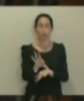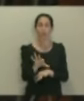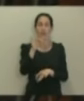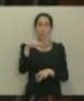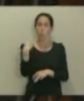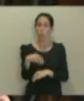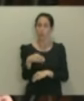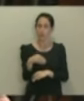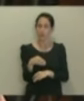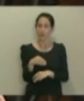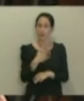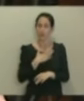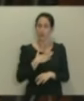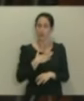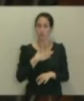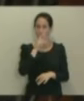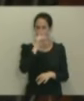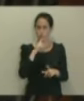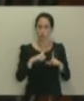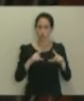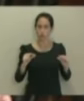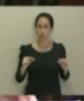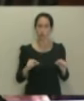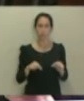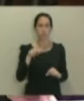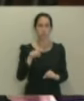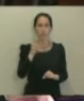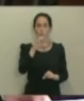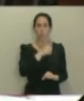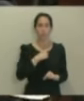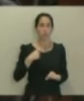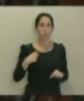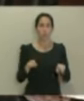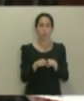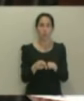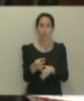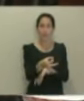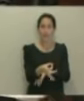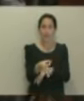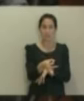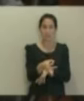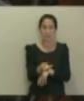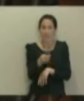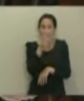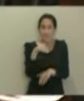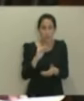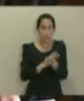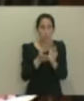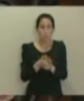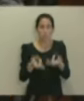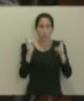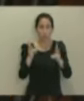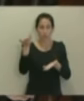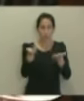del presidente del Principado. Somos una auténtica isla, una excepción democrática en el conjunto del país,